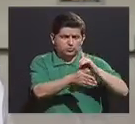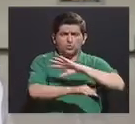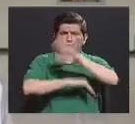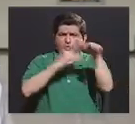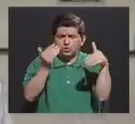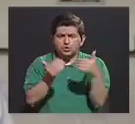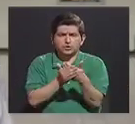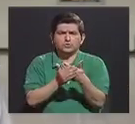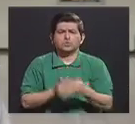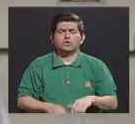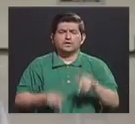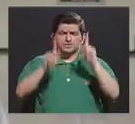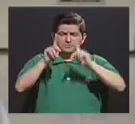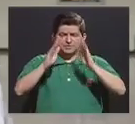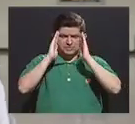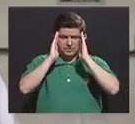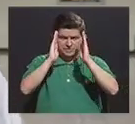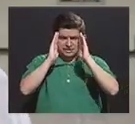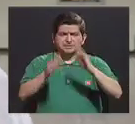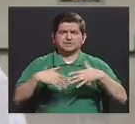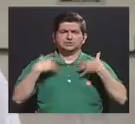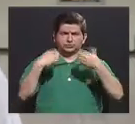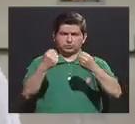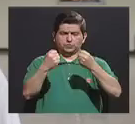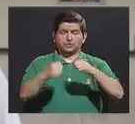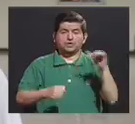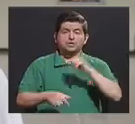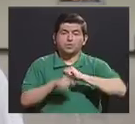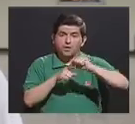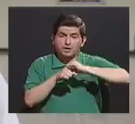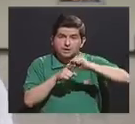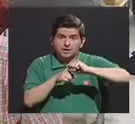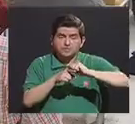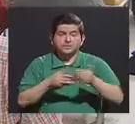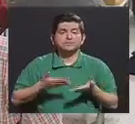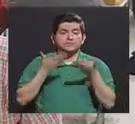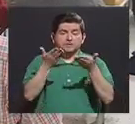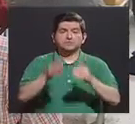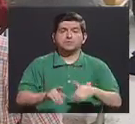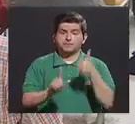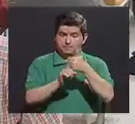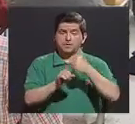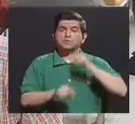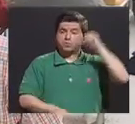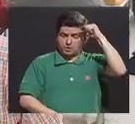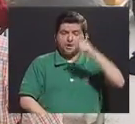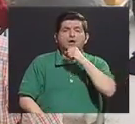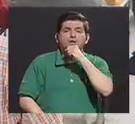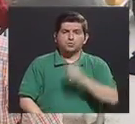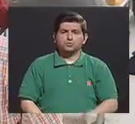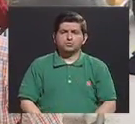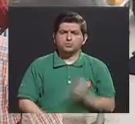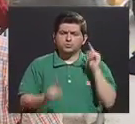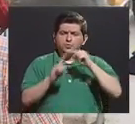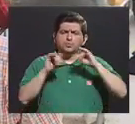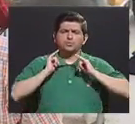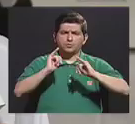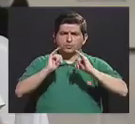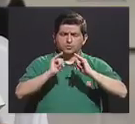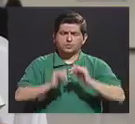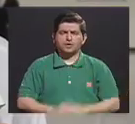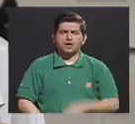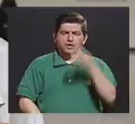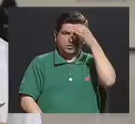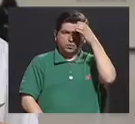lo que es el personal de salud sino también capacitar al propio adulto mayor Entonces el fin común es